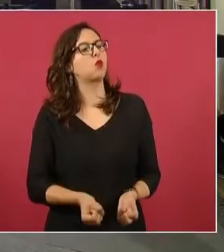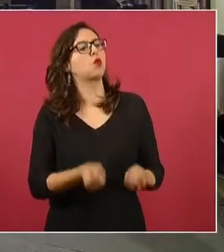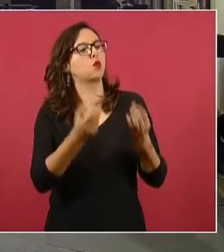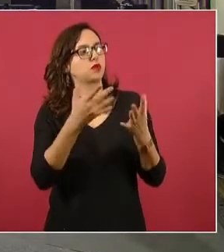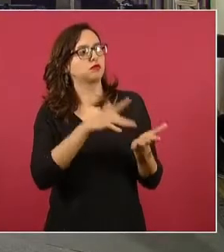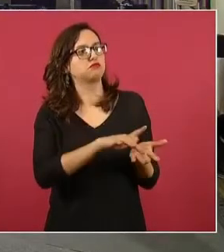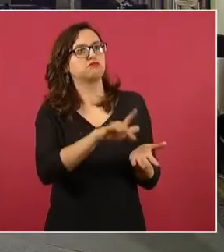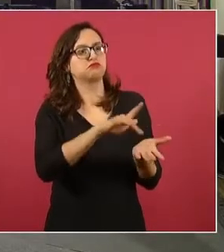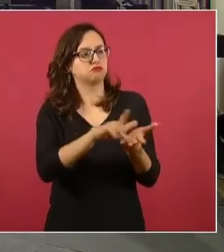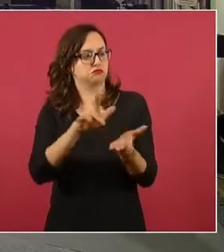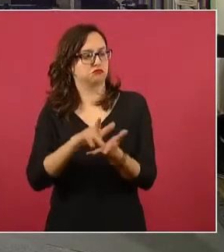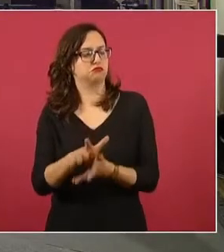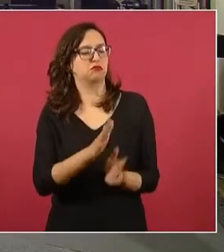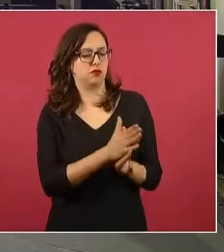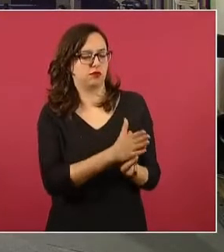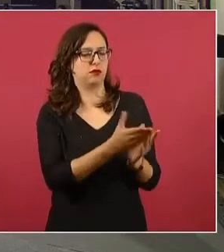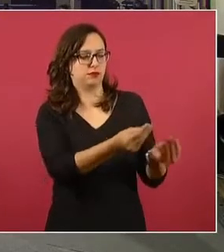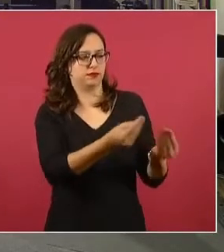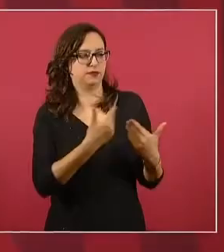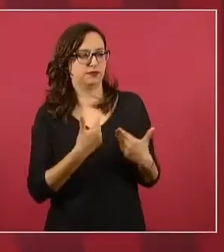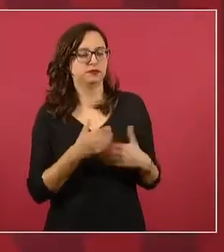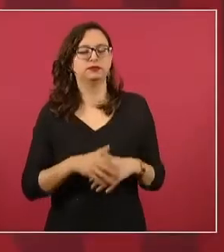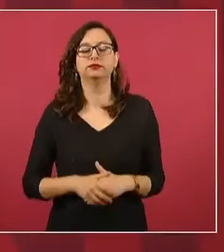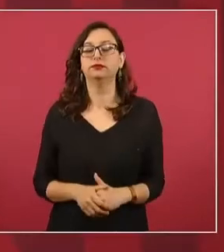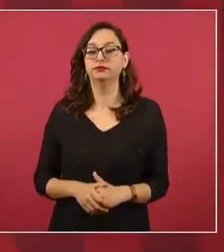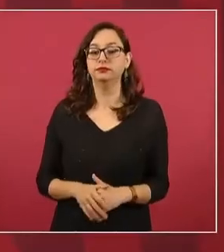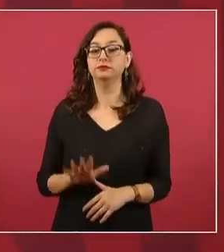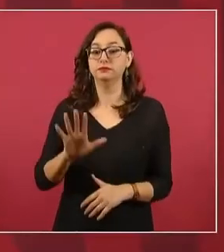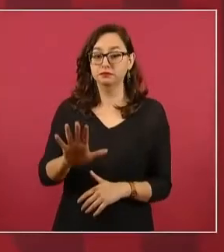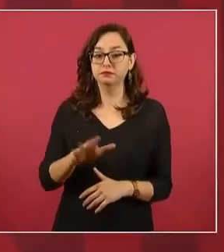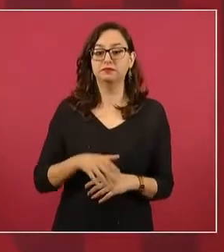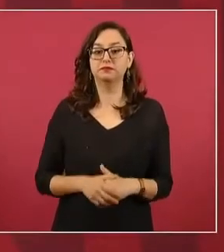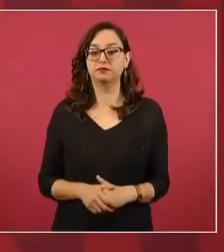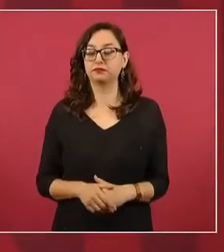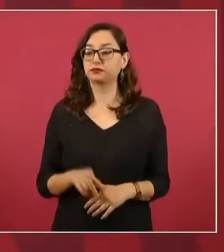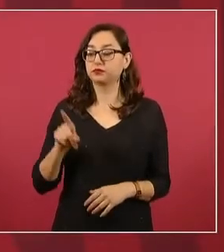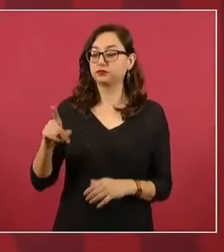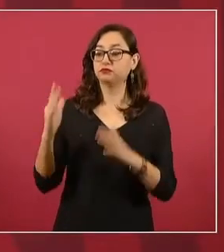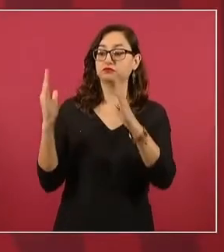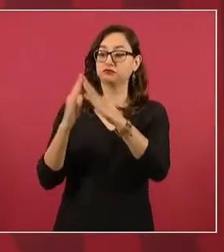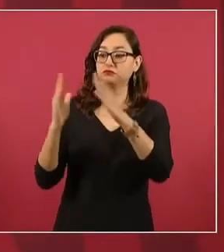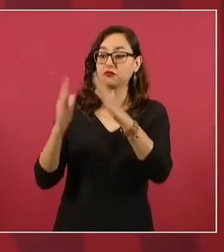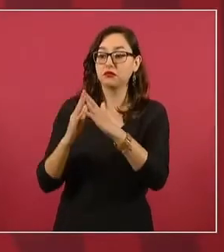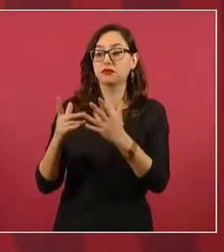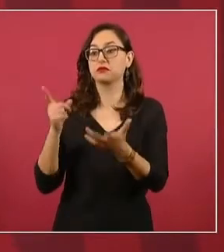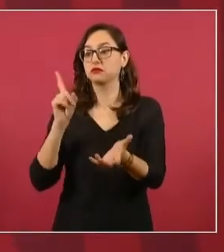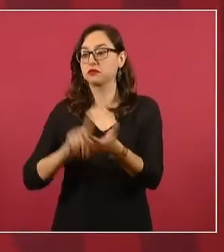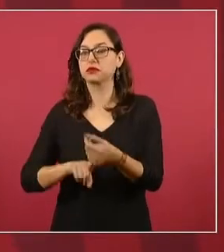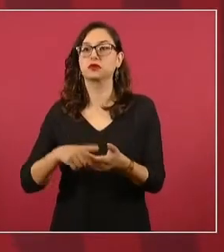de Oaxaca, a un hogar, si no llega un apoyo a adulto mayor, llega